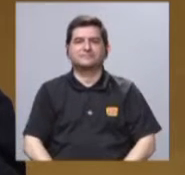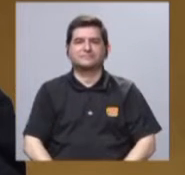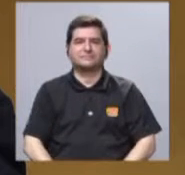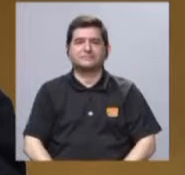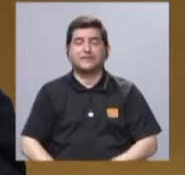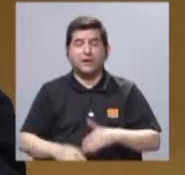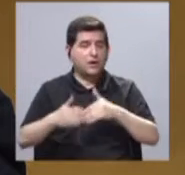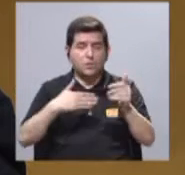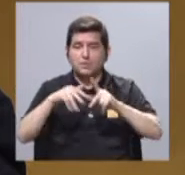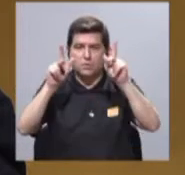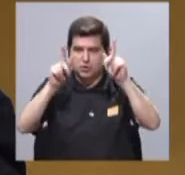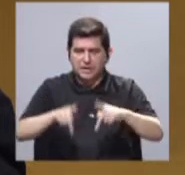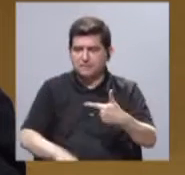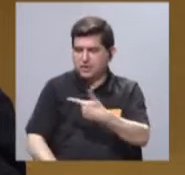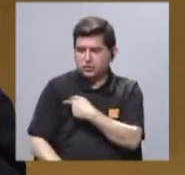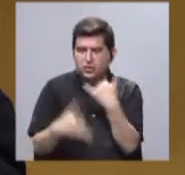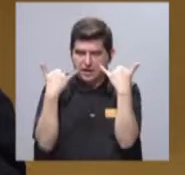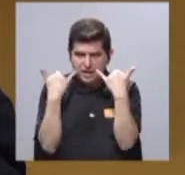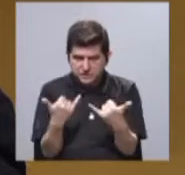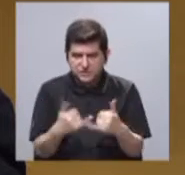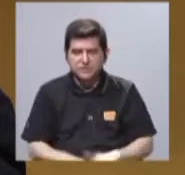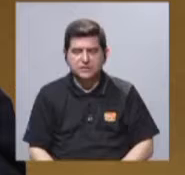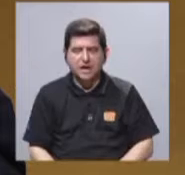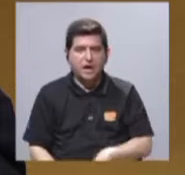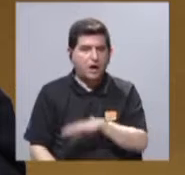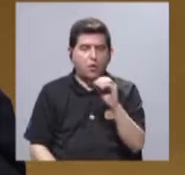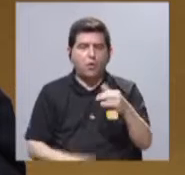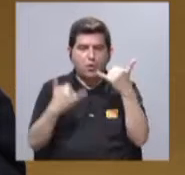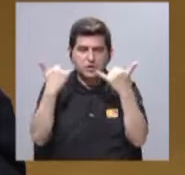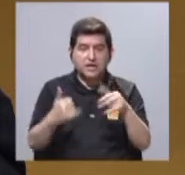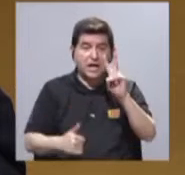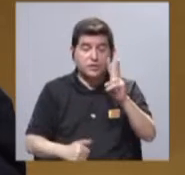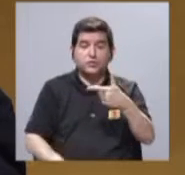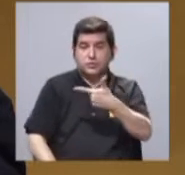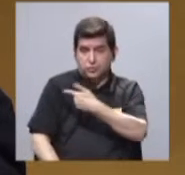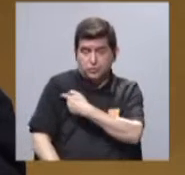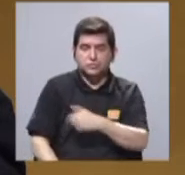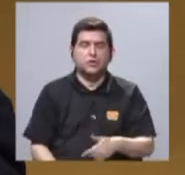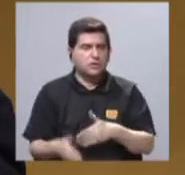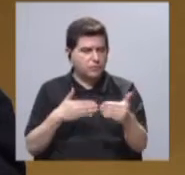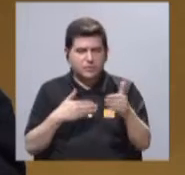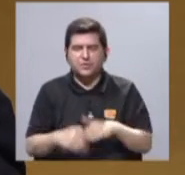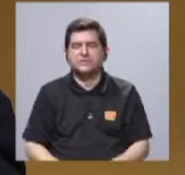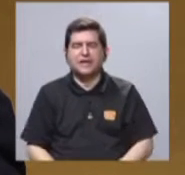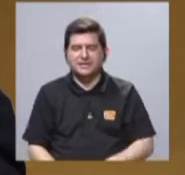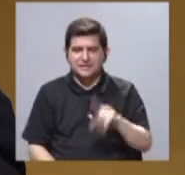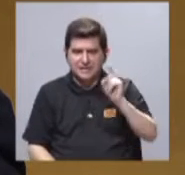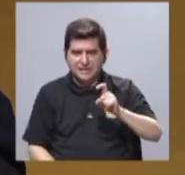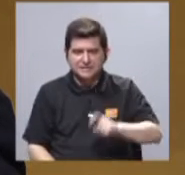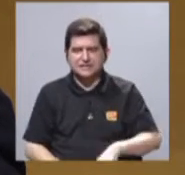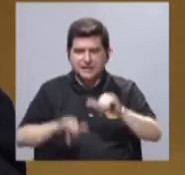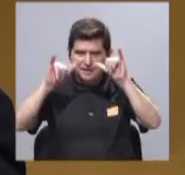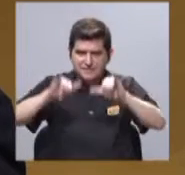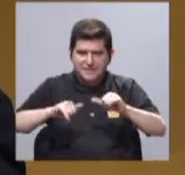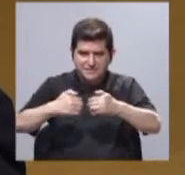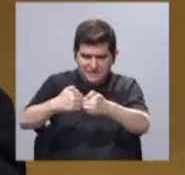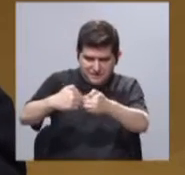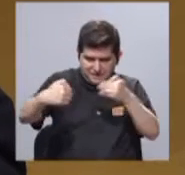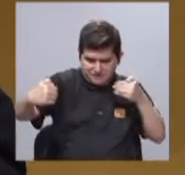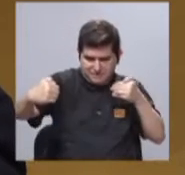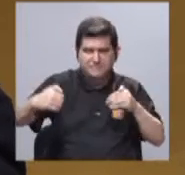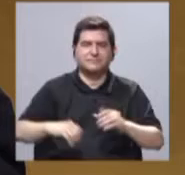y aún los vacunados doble vacunados como yo tenemos que guardar la sana distancia y